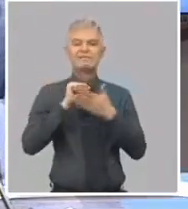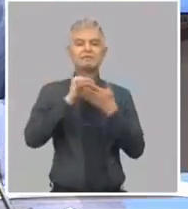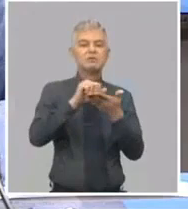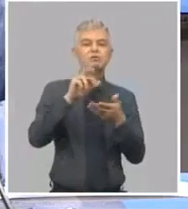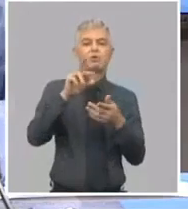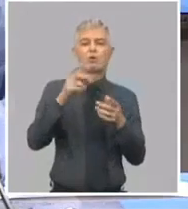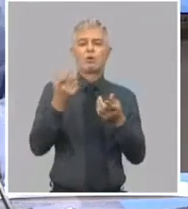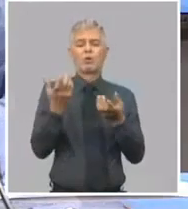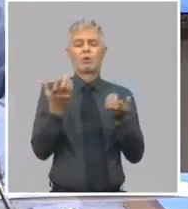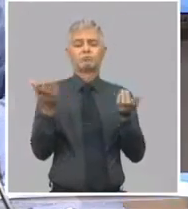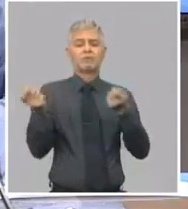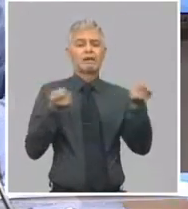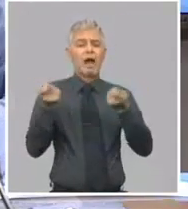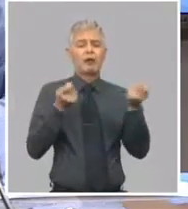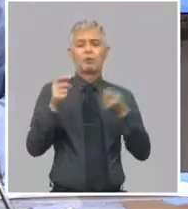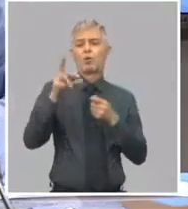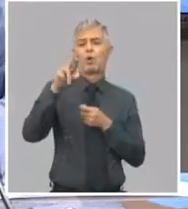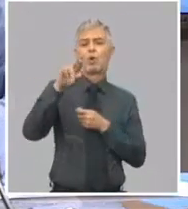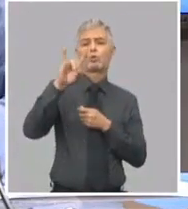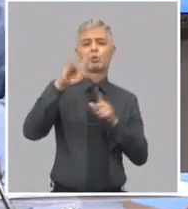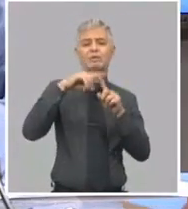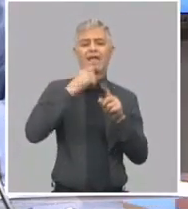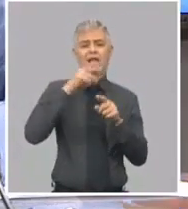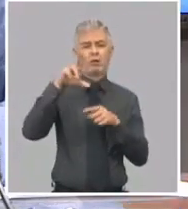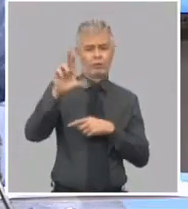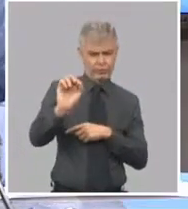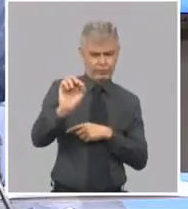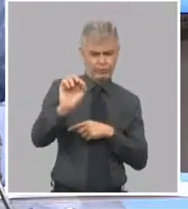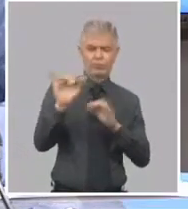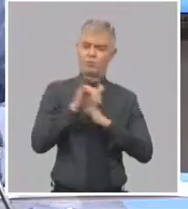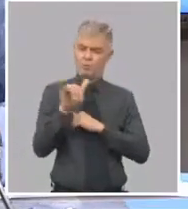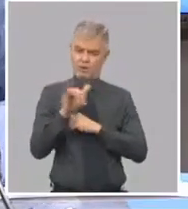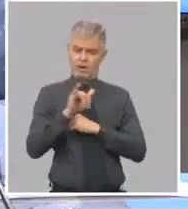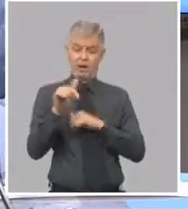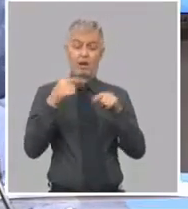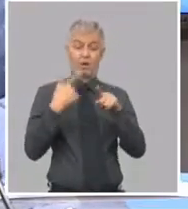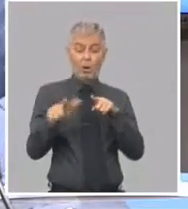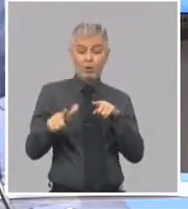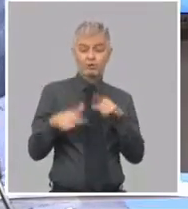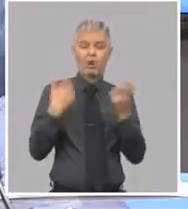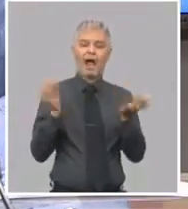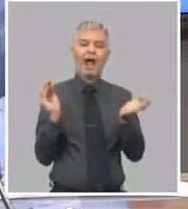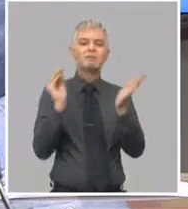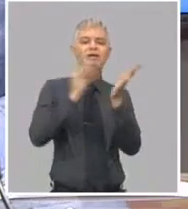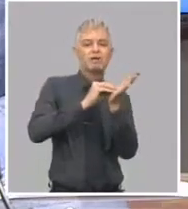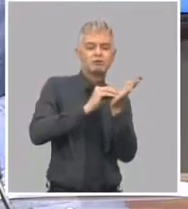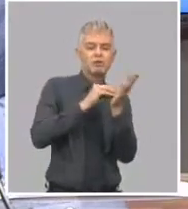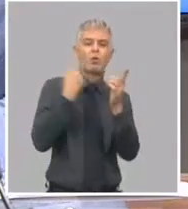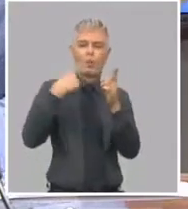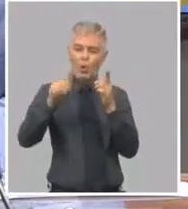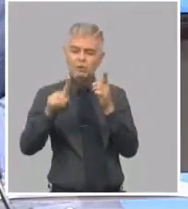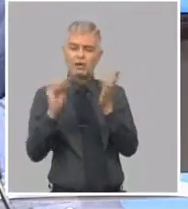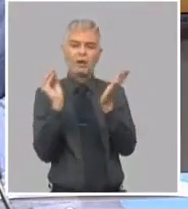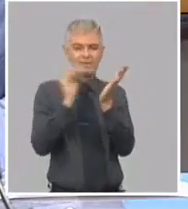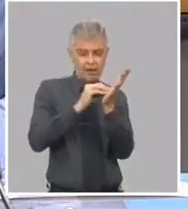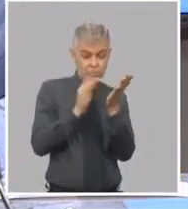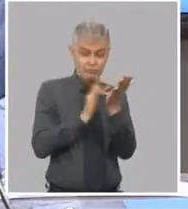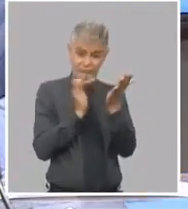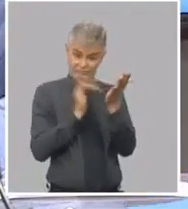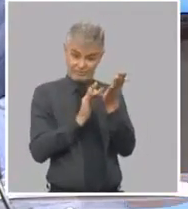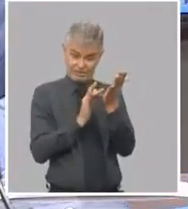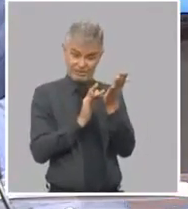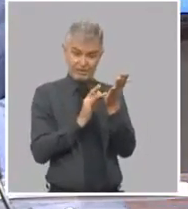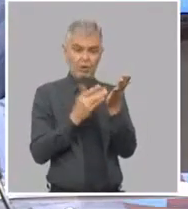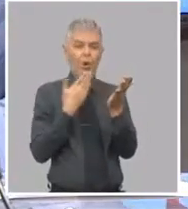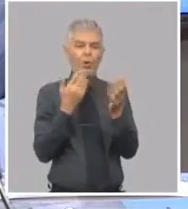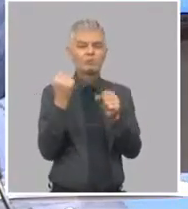también terminando próximamente vamos a publicar una aplicación que permite también evaluar el desempeño de los transportistas